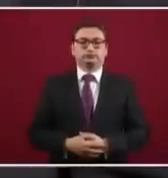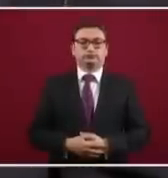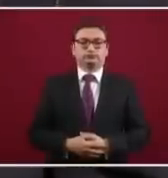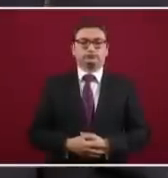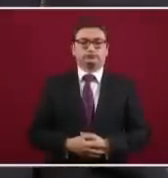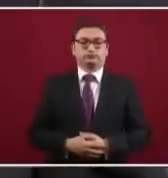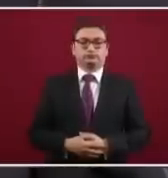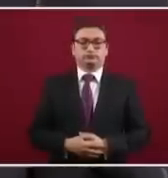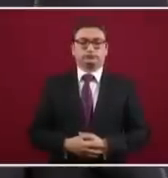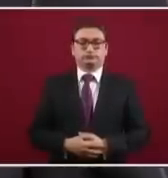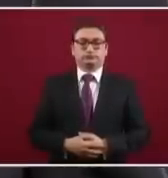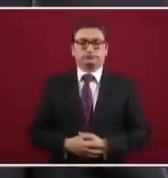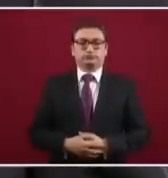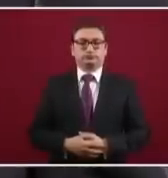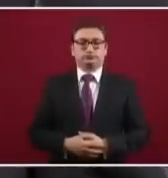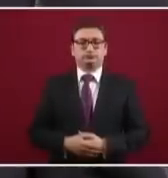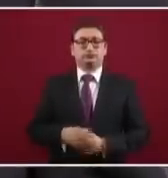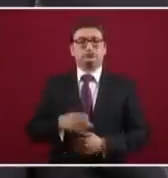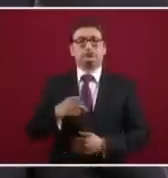atendían muy bien,